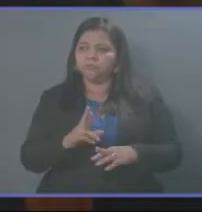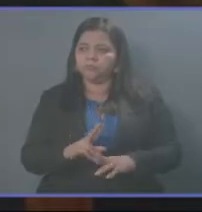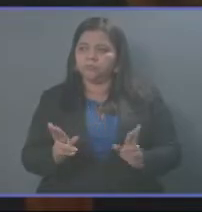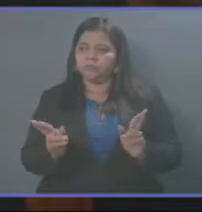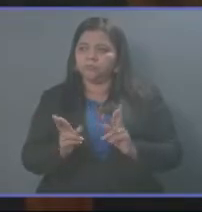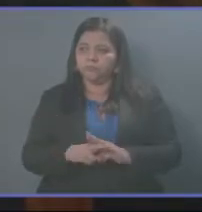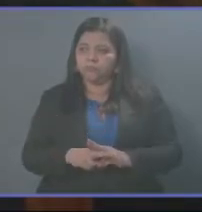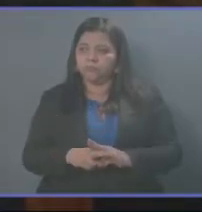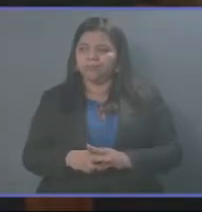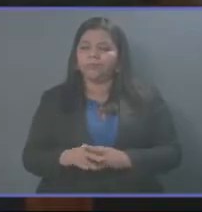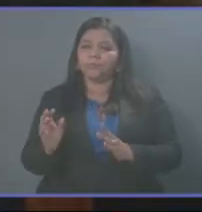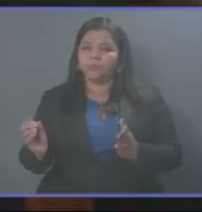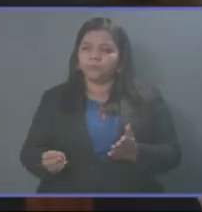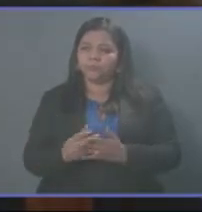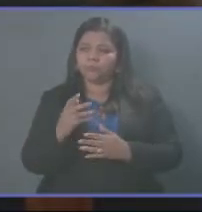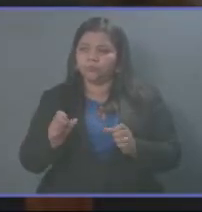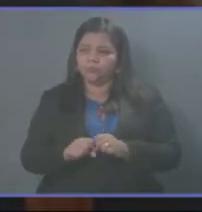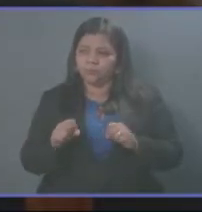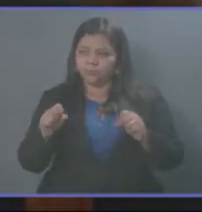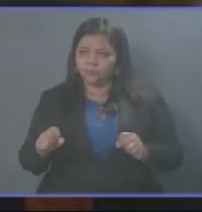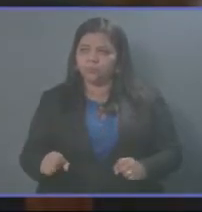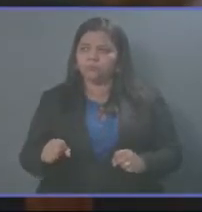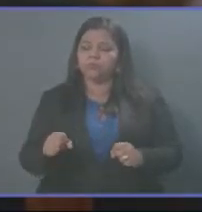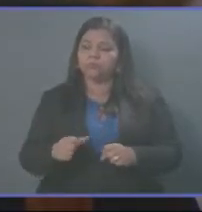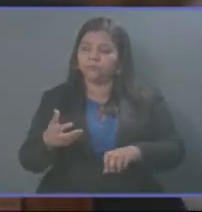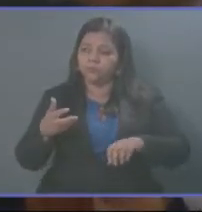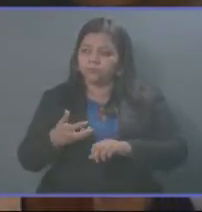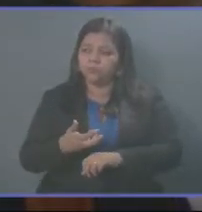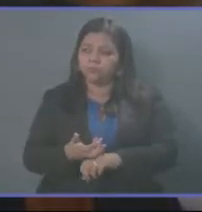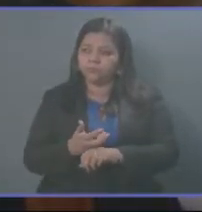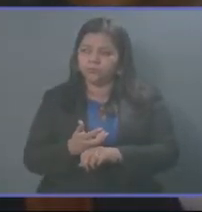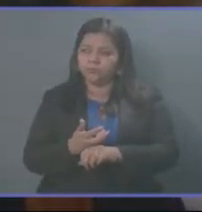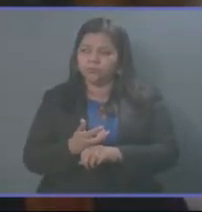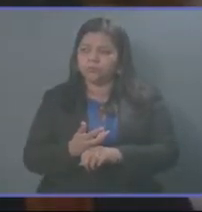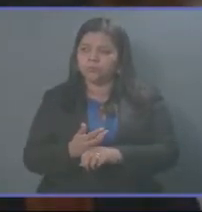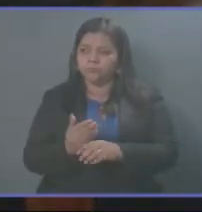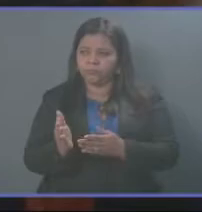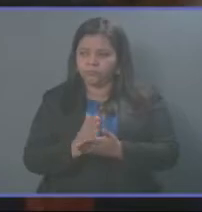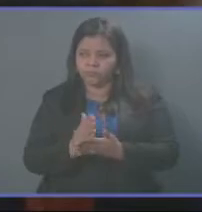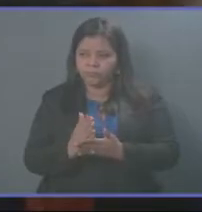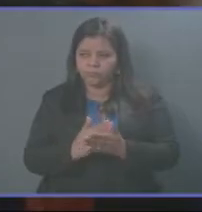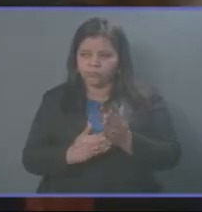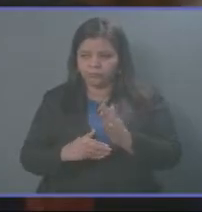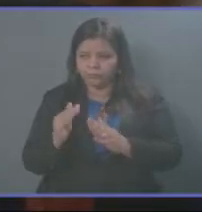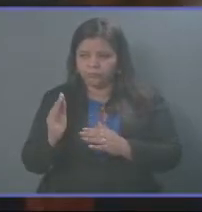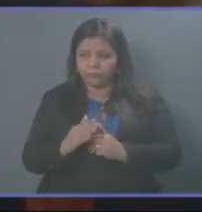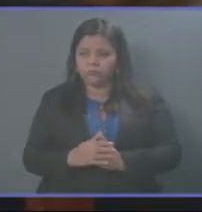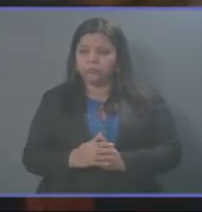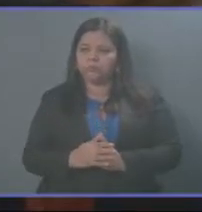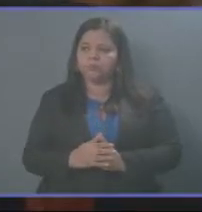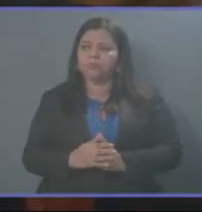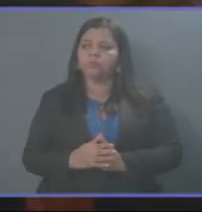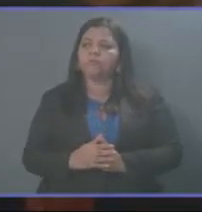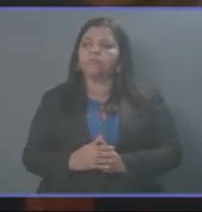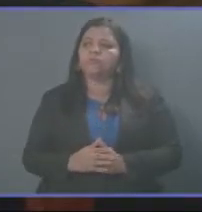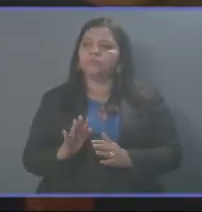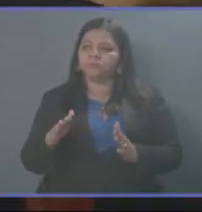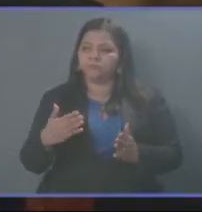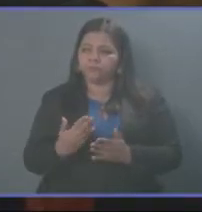le dé vida a un nuevo sistema de transporte público donde nadie pierda, sino que donde todos ganemos.